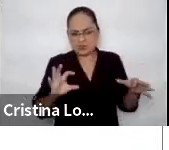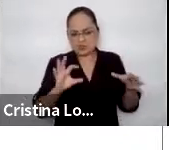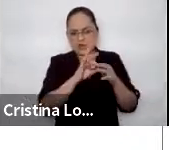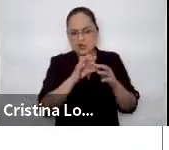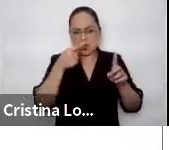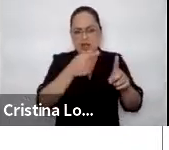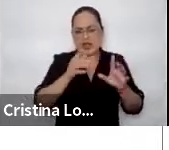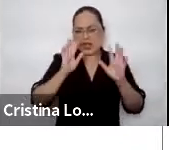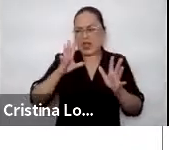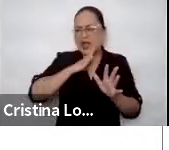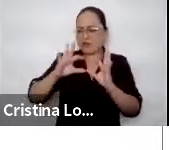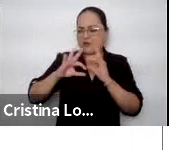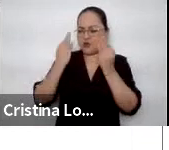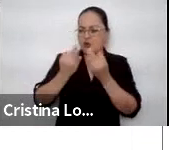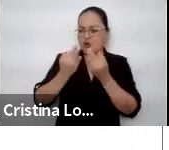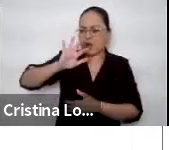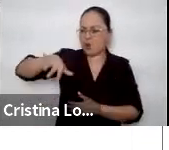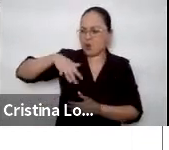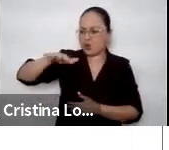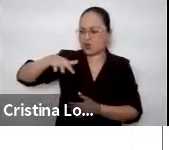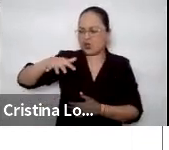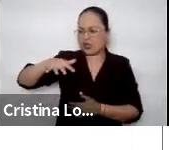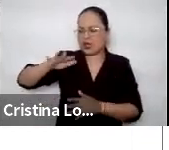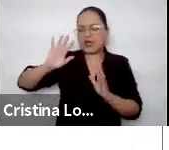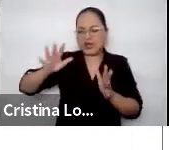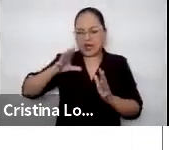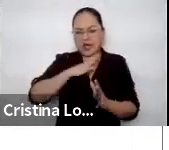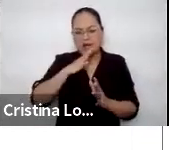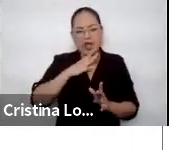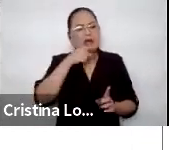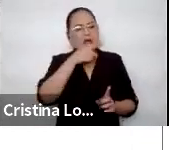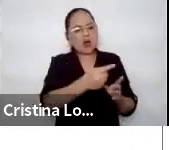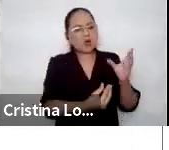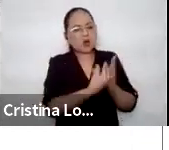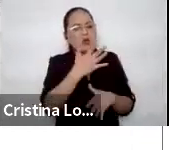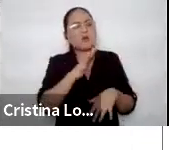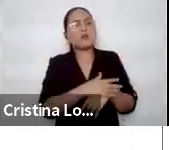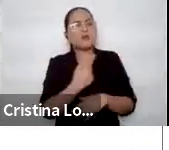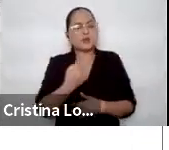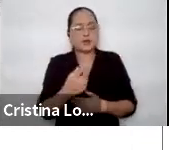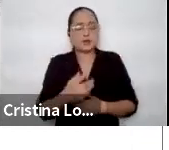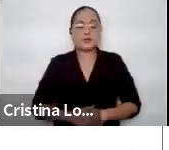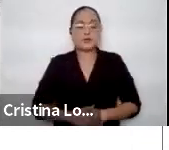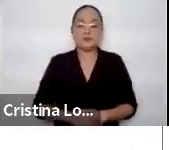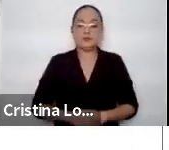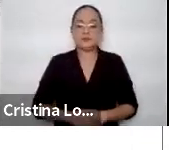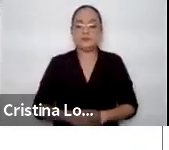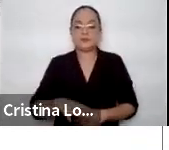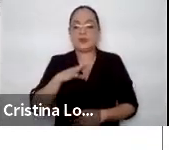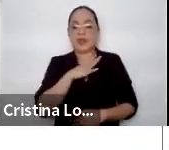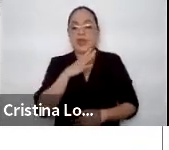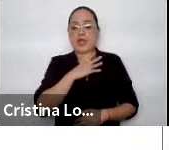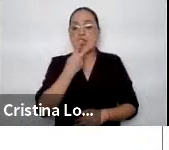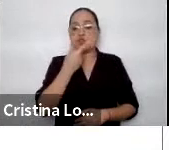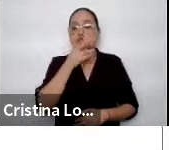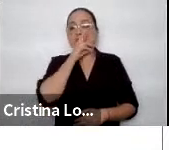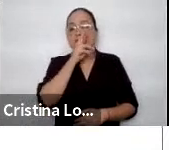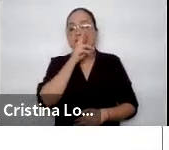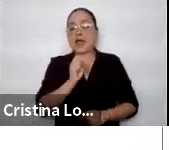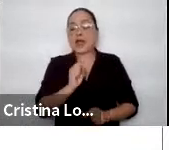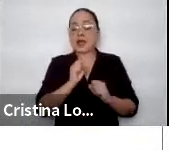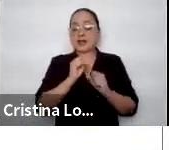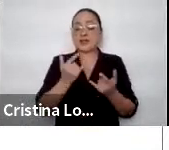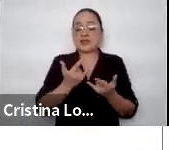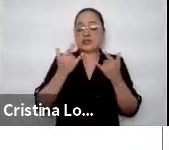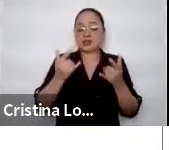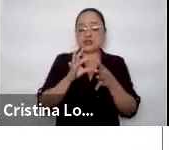un sistema de búsqueda? Bien, muchas gracias por la pregunta. Bueno, esto lo podemos dividir en dos partes. Históricamente, ¿por